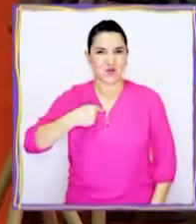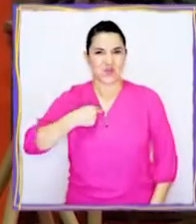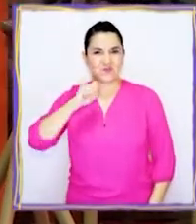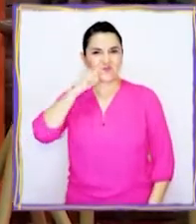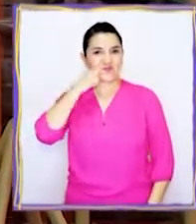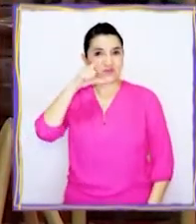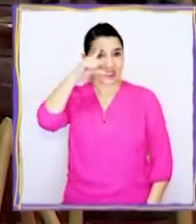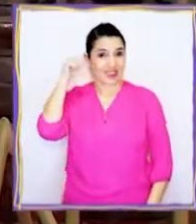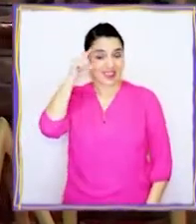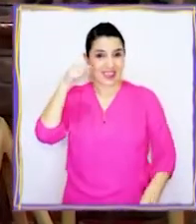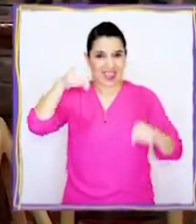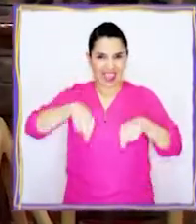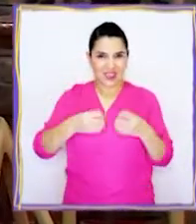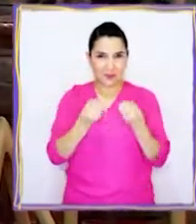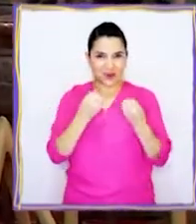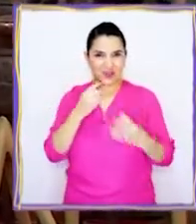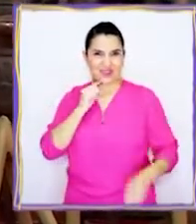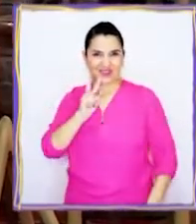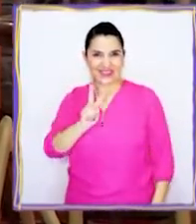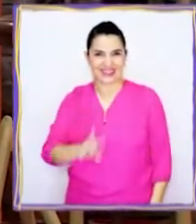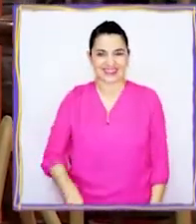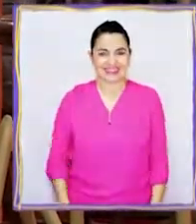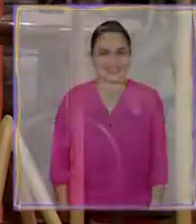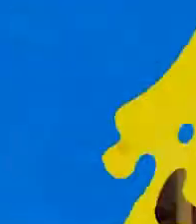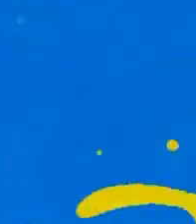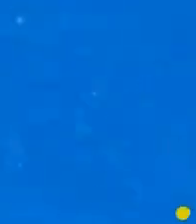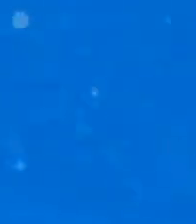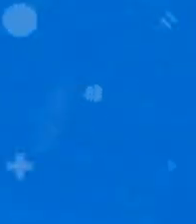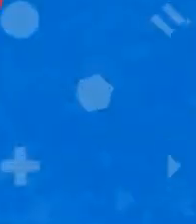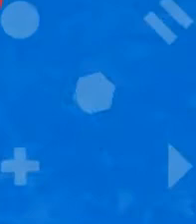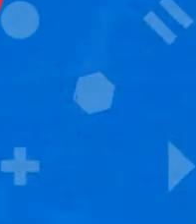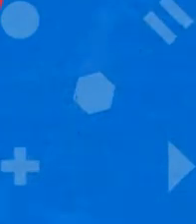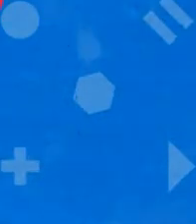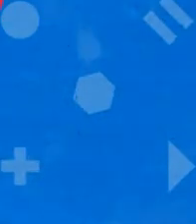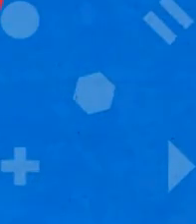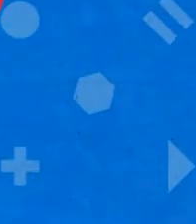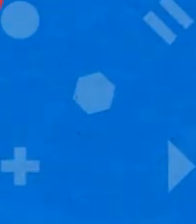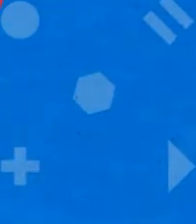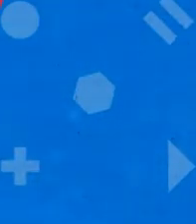entonces vamos. Soy Carolina y esto es Aprendo TV.